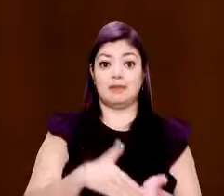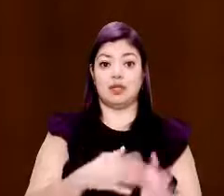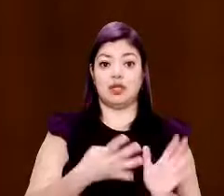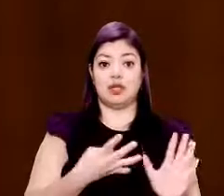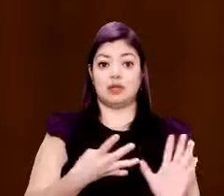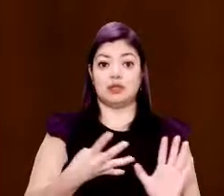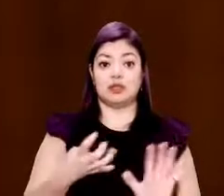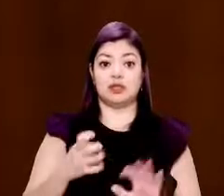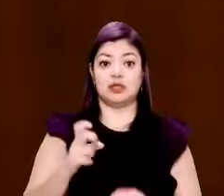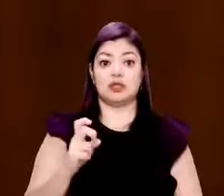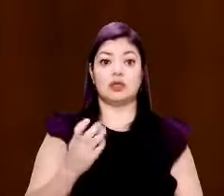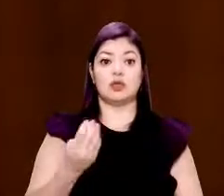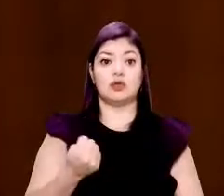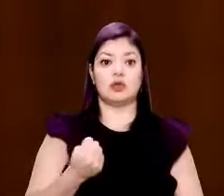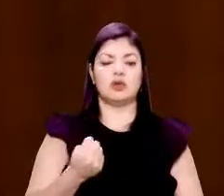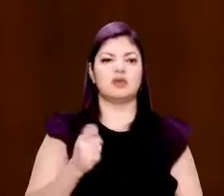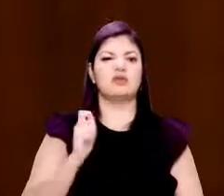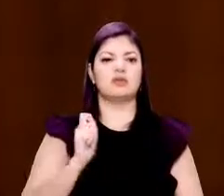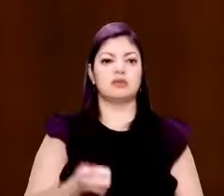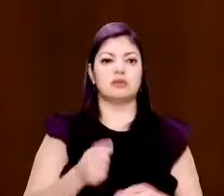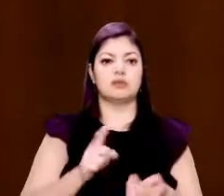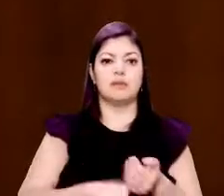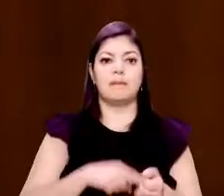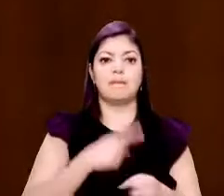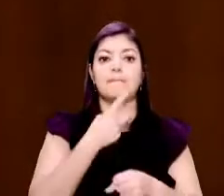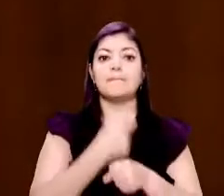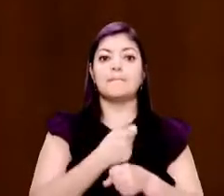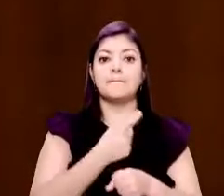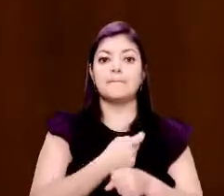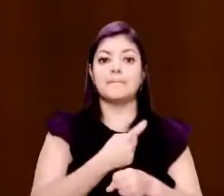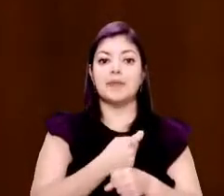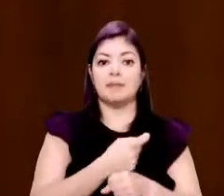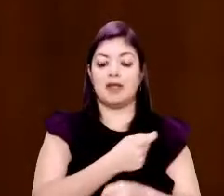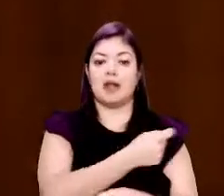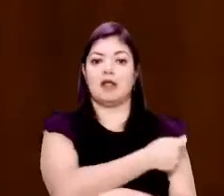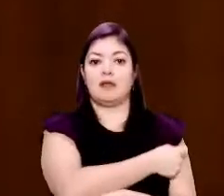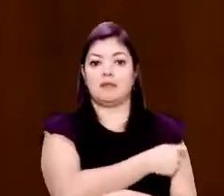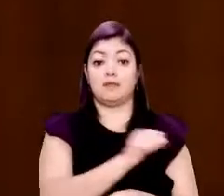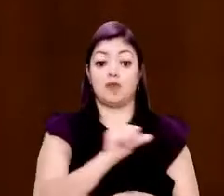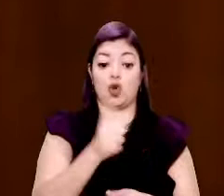13.077.939 corresponden a primera dosis,